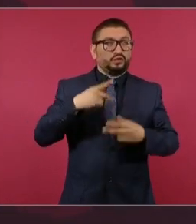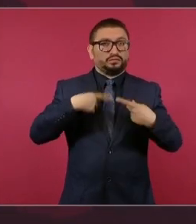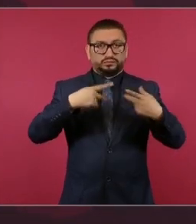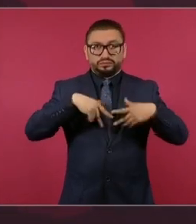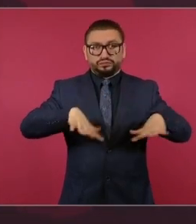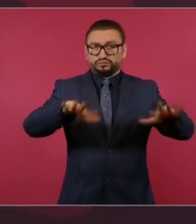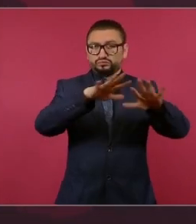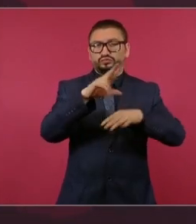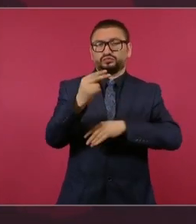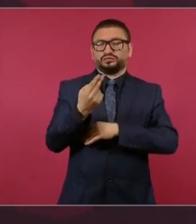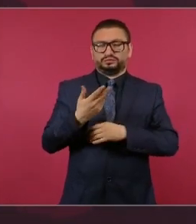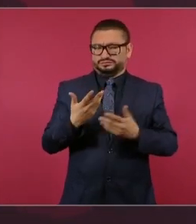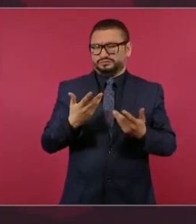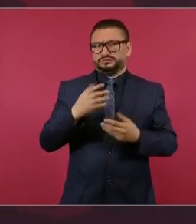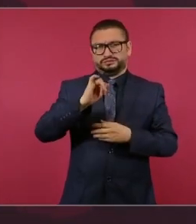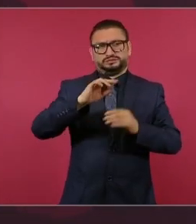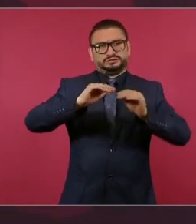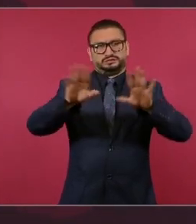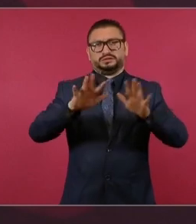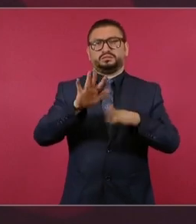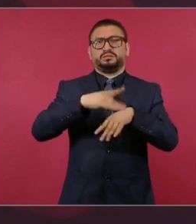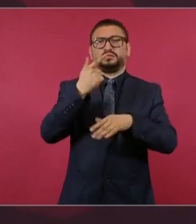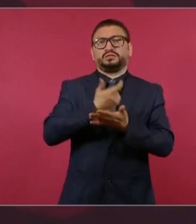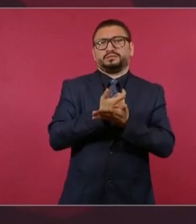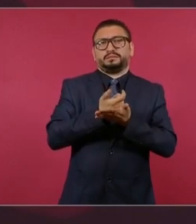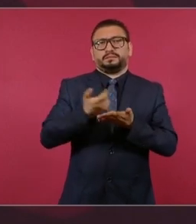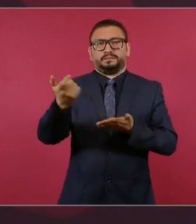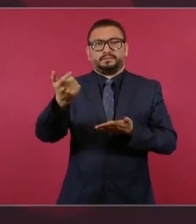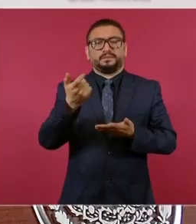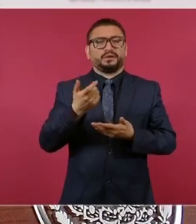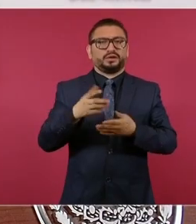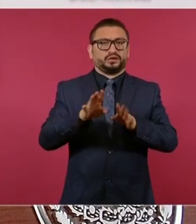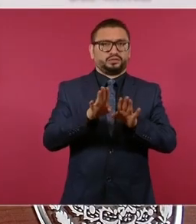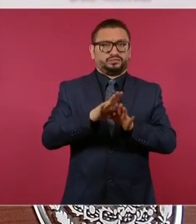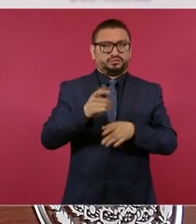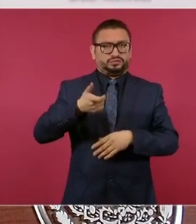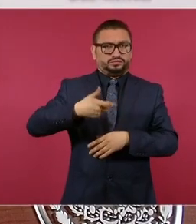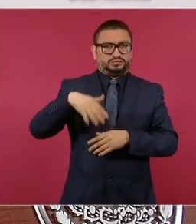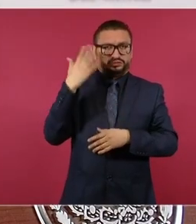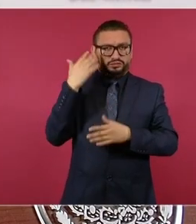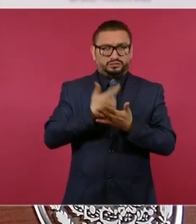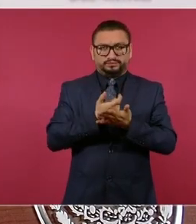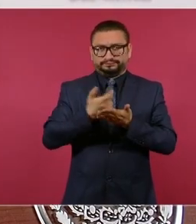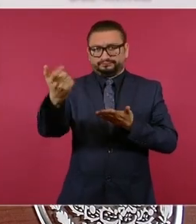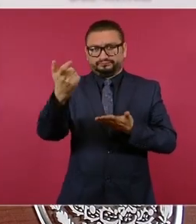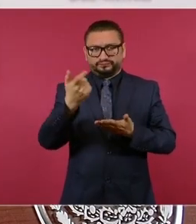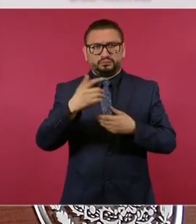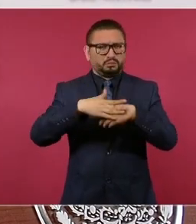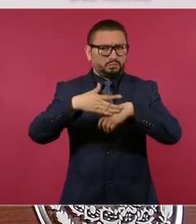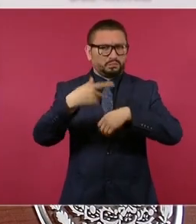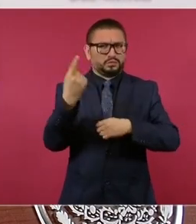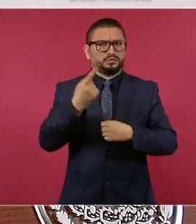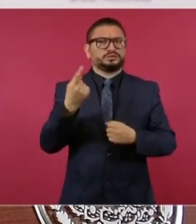¿Cómo no? Si les pagan esos sueldos, es